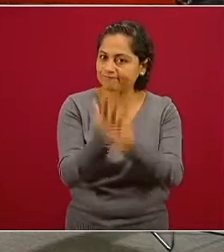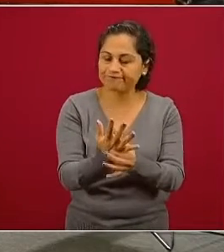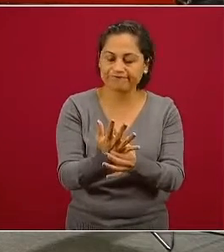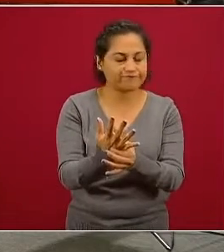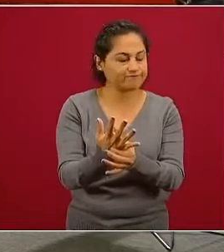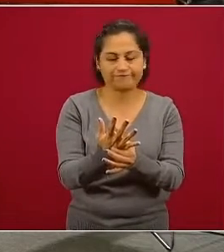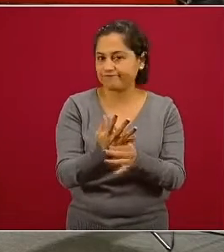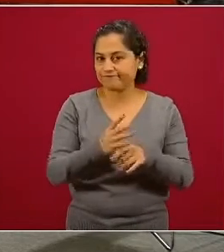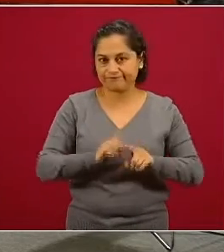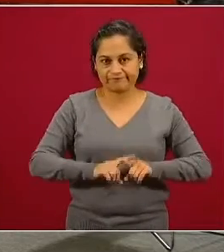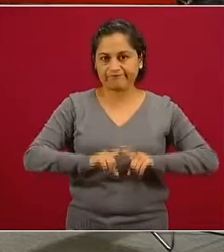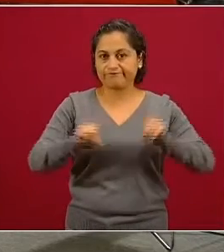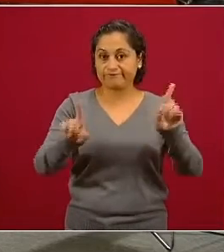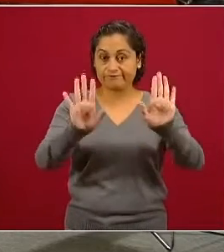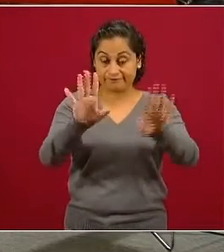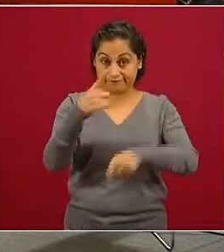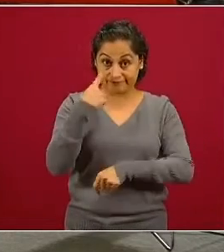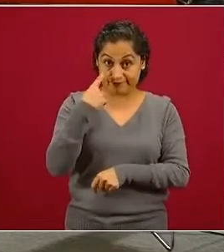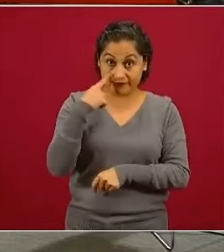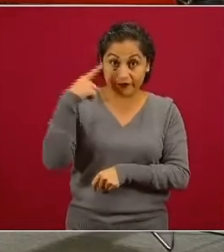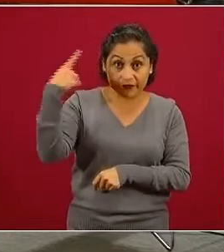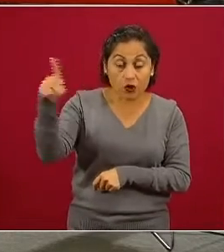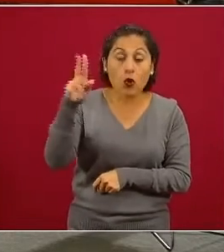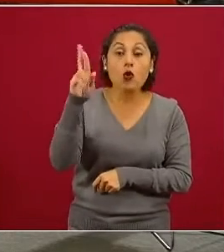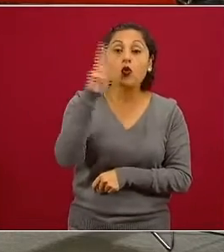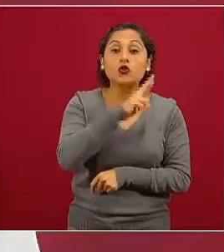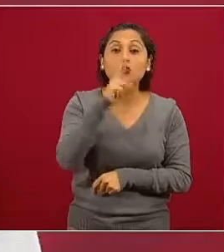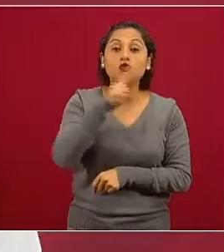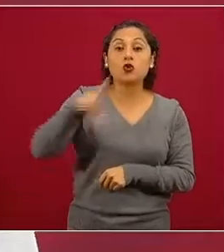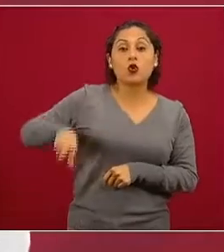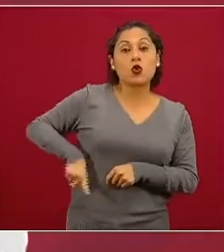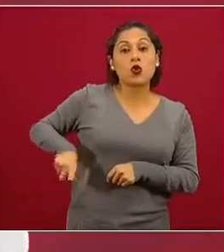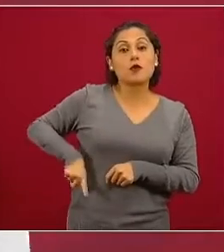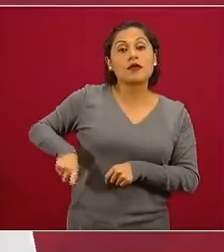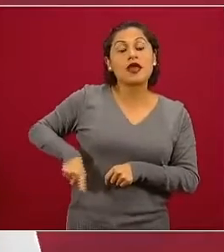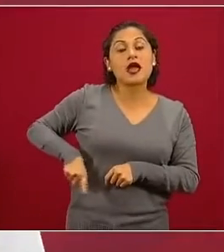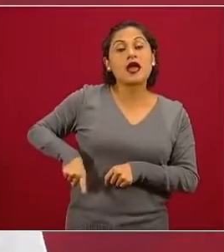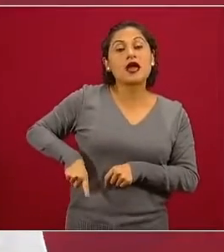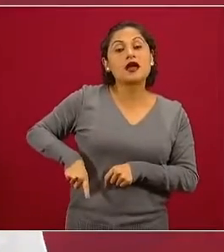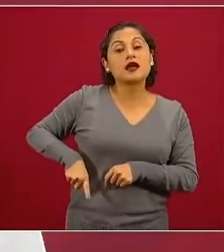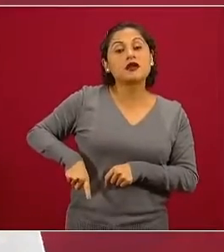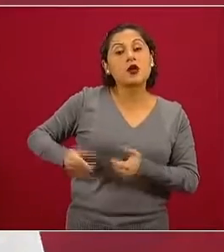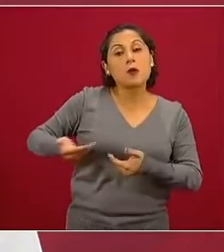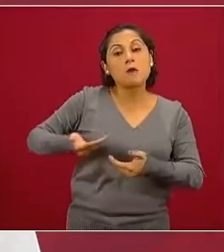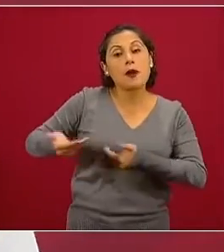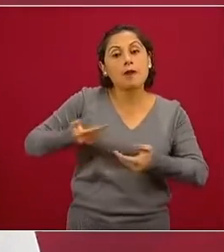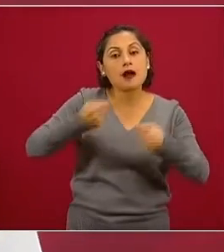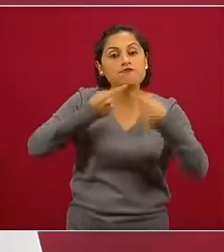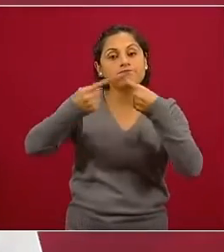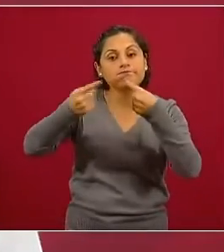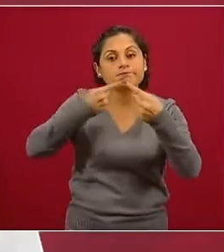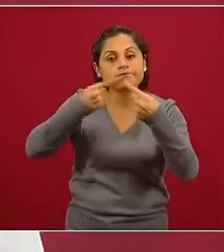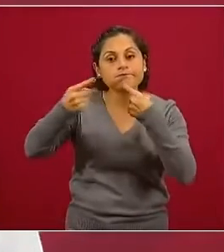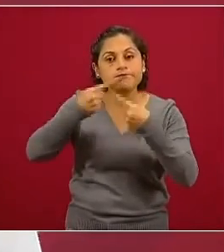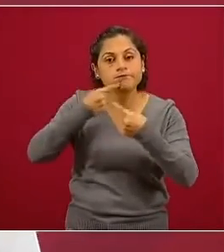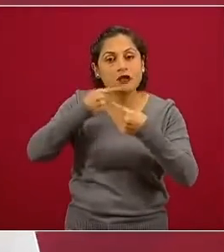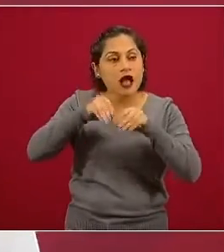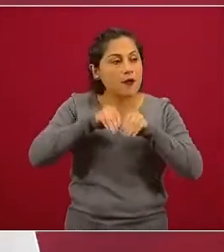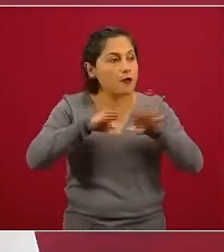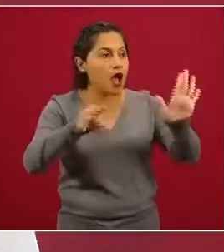vacuna rusa, a lo largo de la semana que recién terminó, se habló de que México recibiría 32 millones